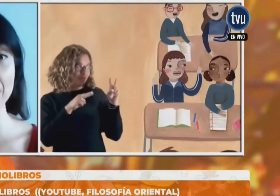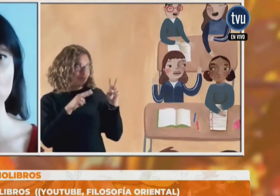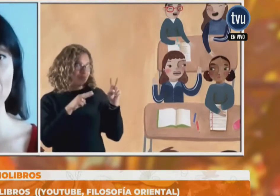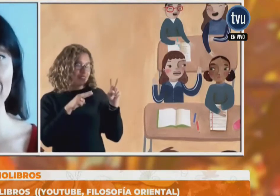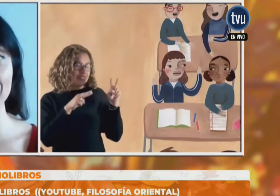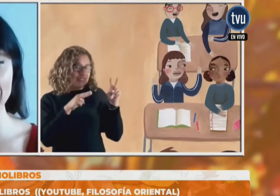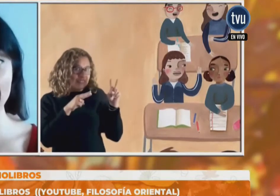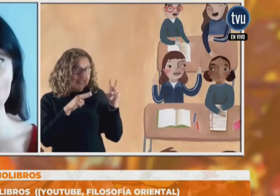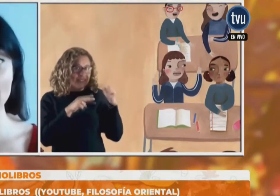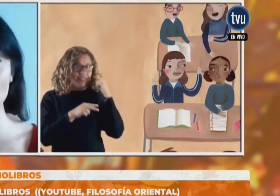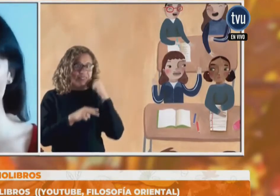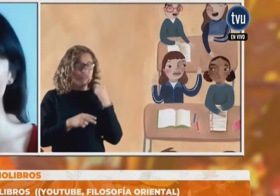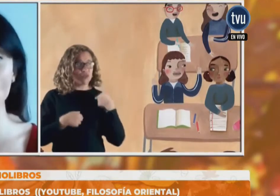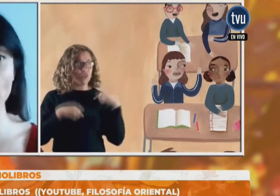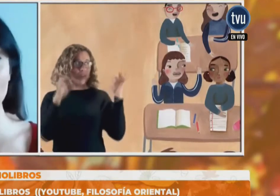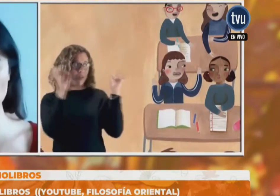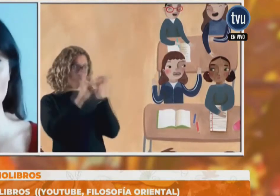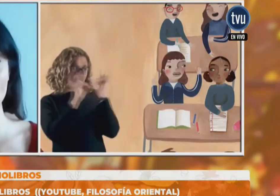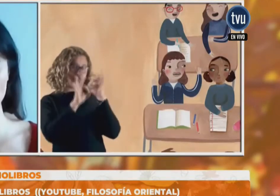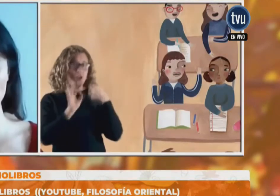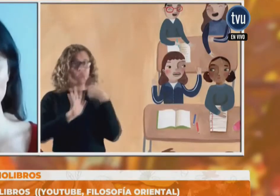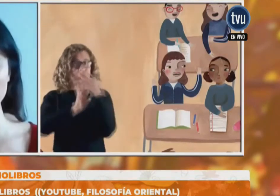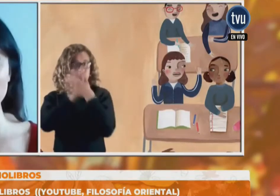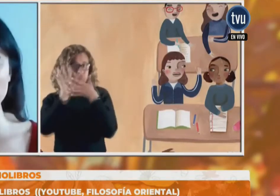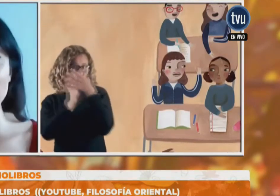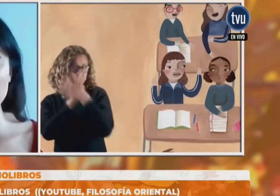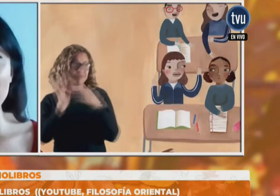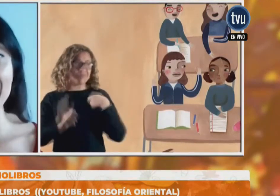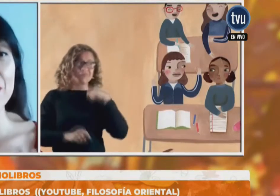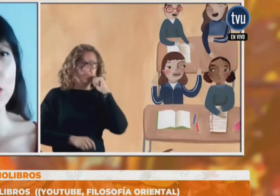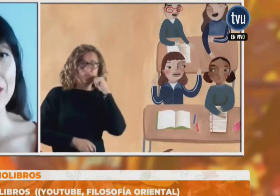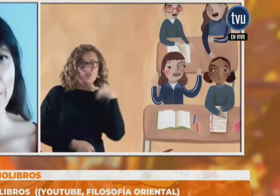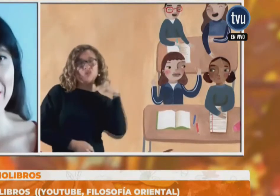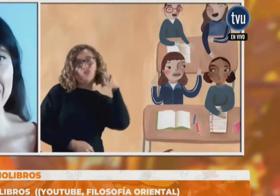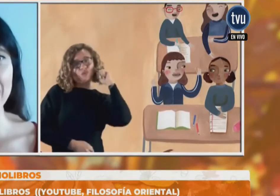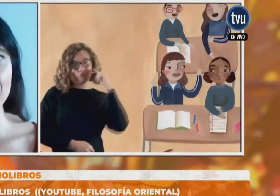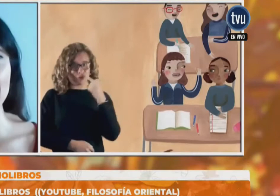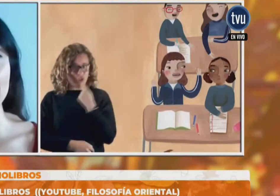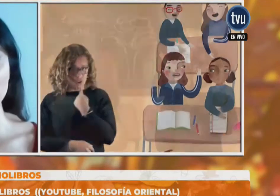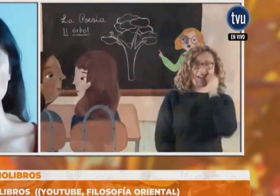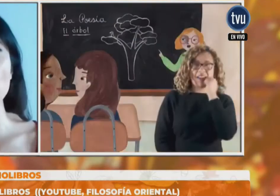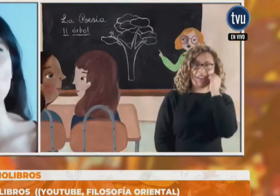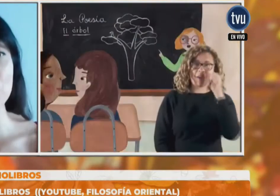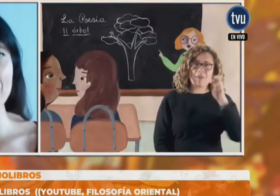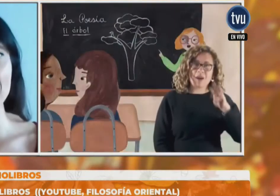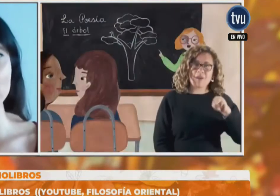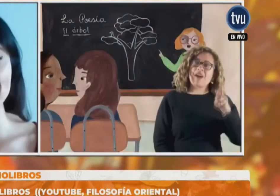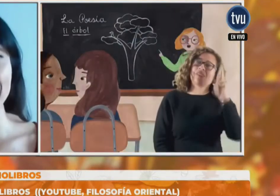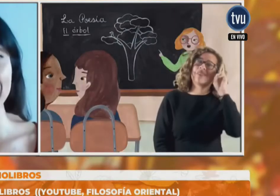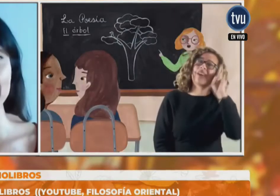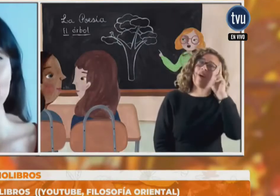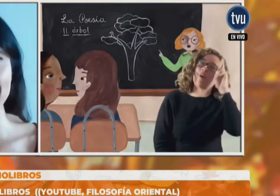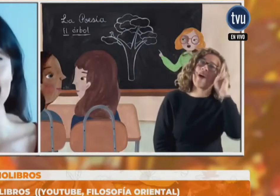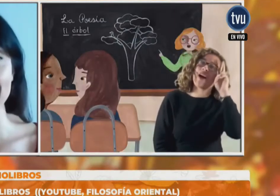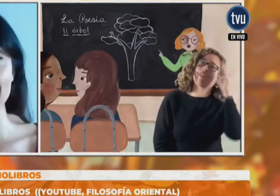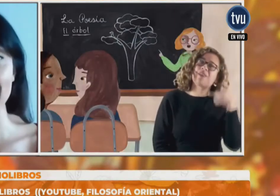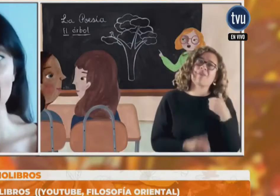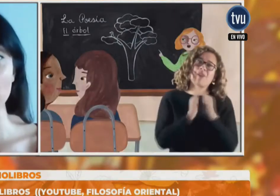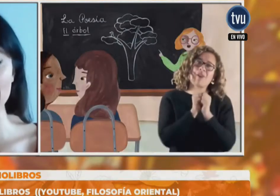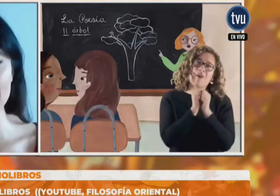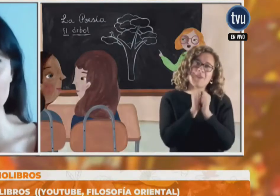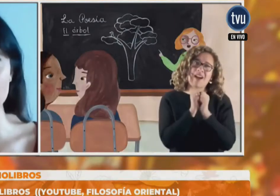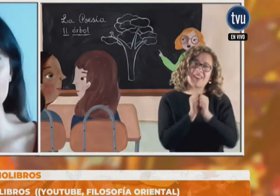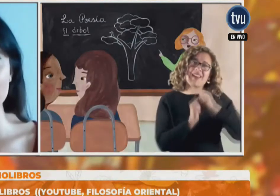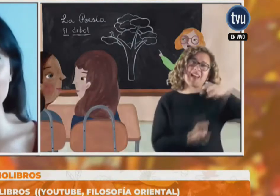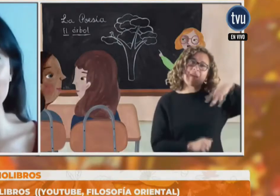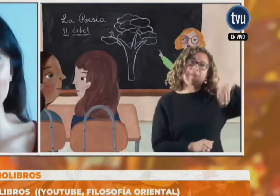Planeta Sostenible. Ya que lo estamos viendo, vamos con ello. Vale. Editorial Planeta Sostenible, como muchas editoriales independientes en el